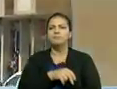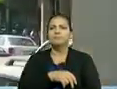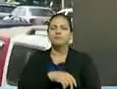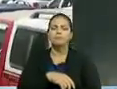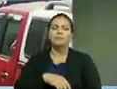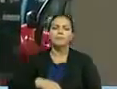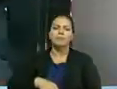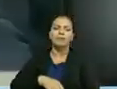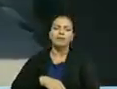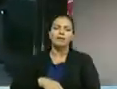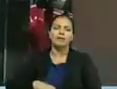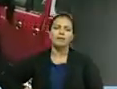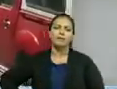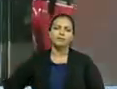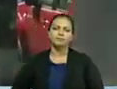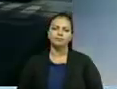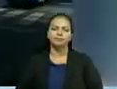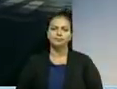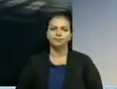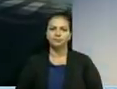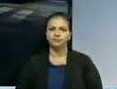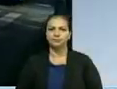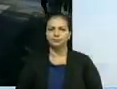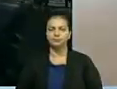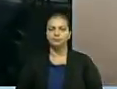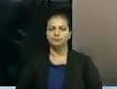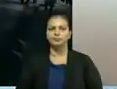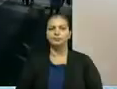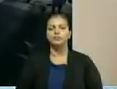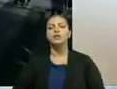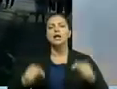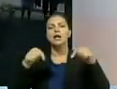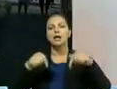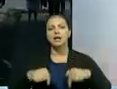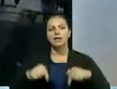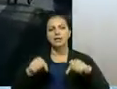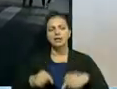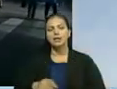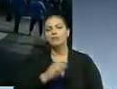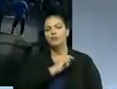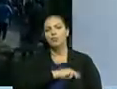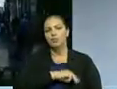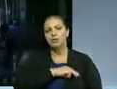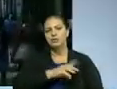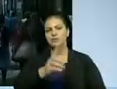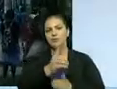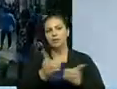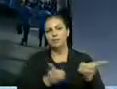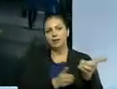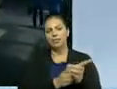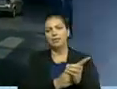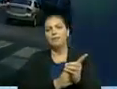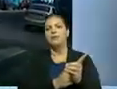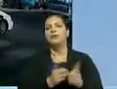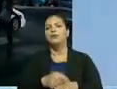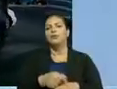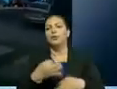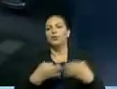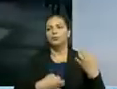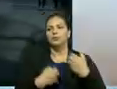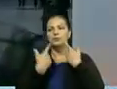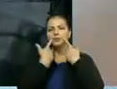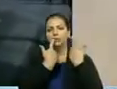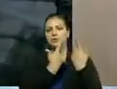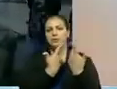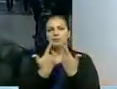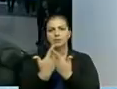hubo afectaciones. Es la Dirección de Justicia y Vigilancia que se hace presente a esta hora también para lo